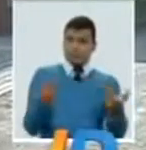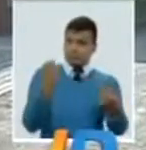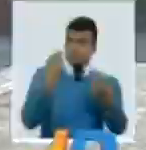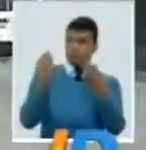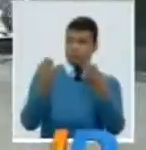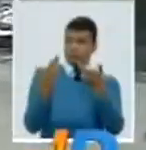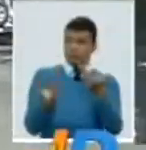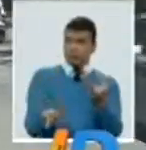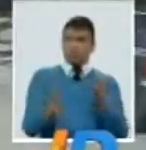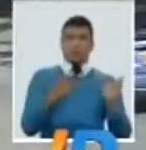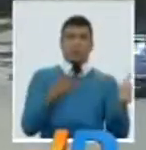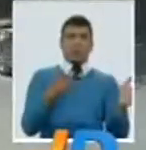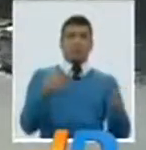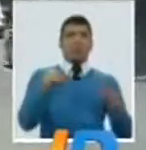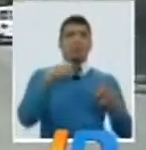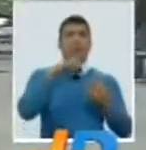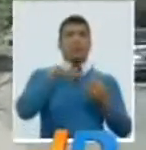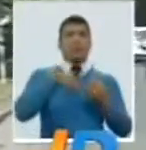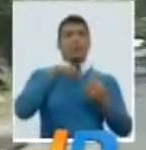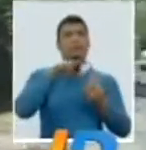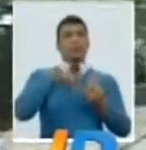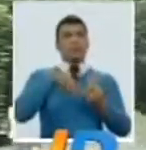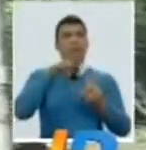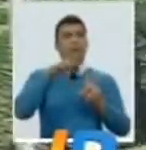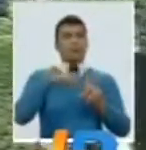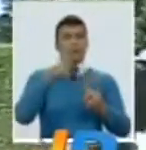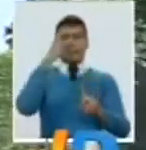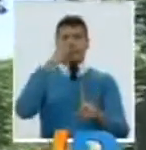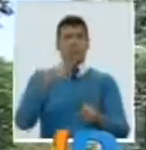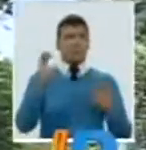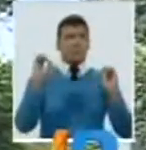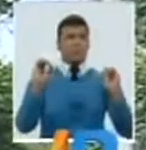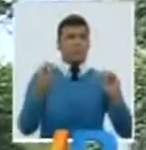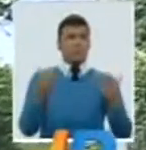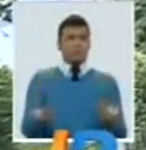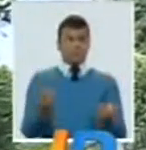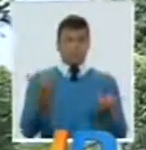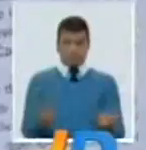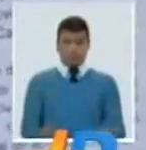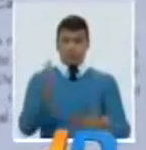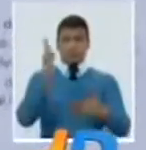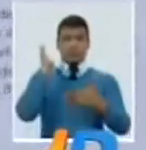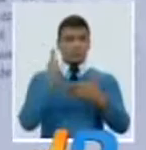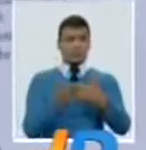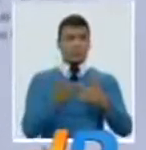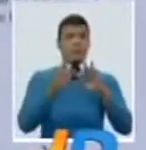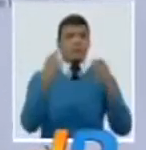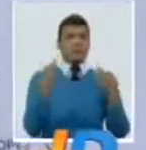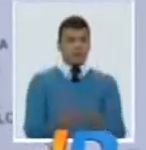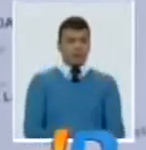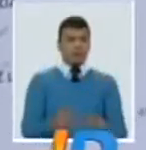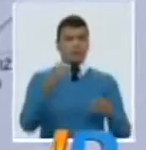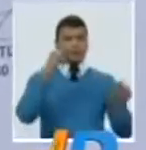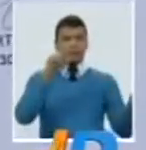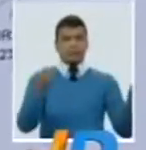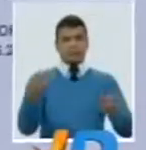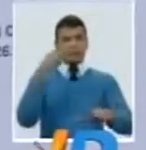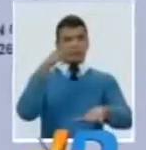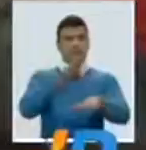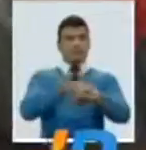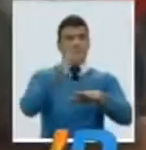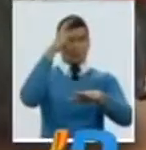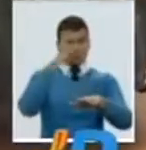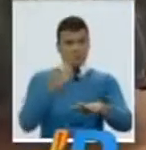hechos, pero pasaron meses y los análisis no se realizaron. Por ello, a través de una acción de tutela, la familia logró la realización de